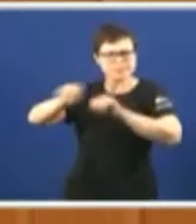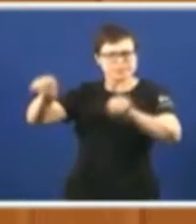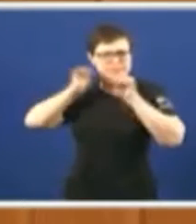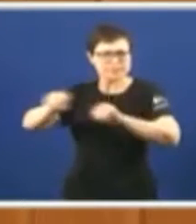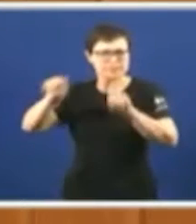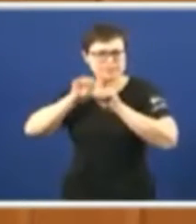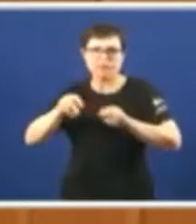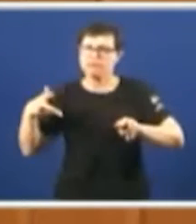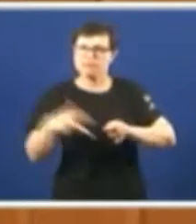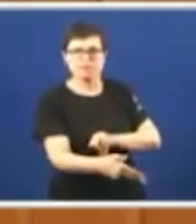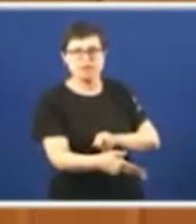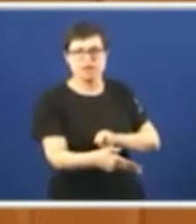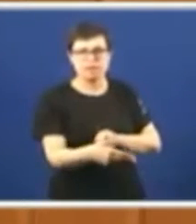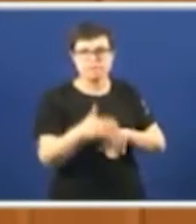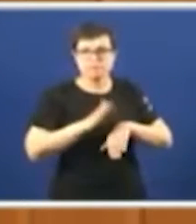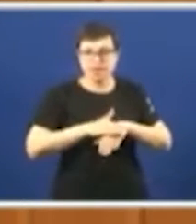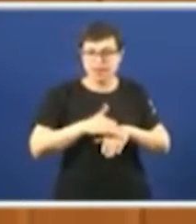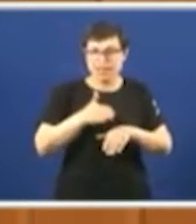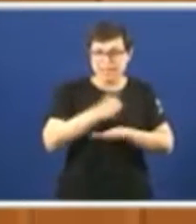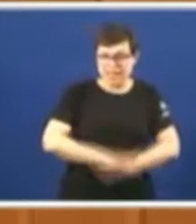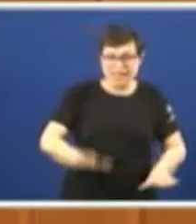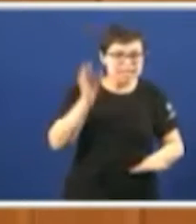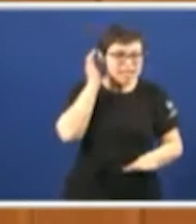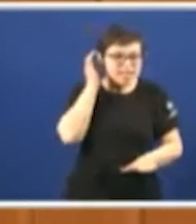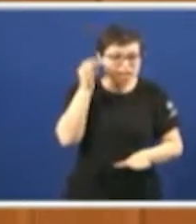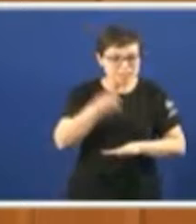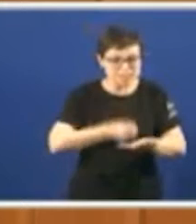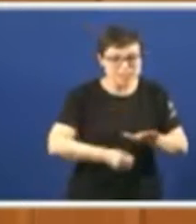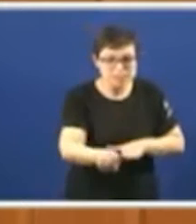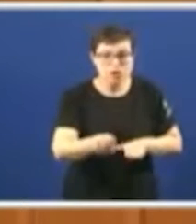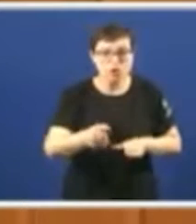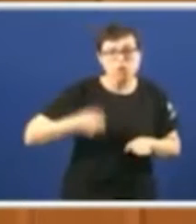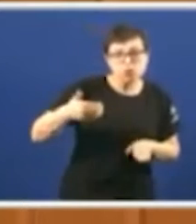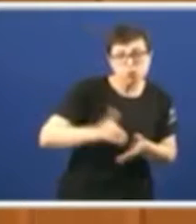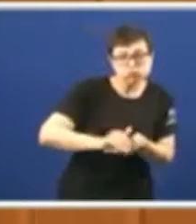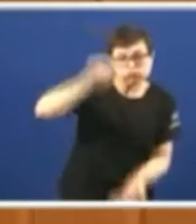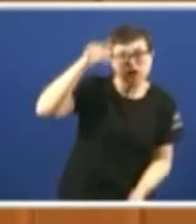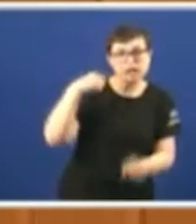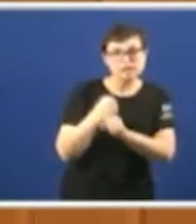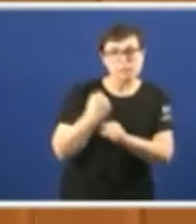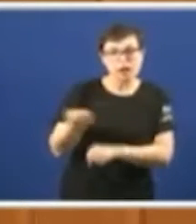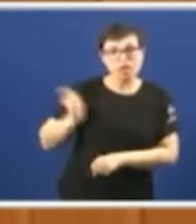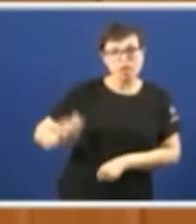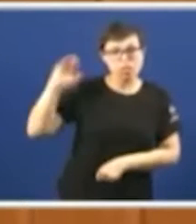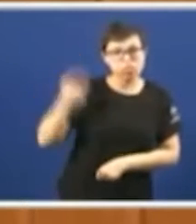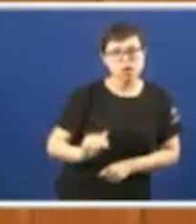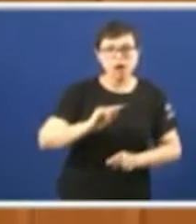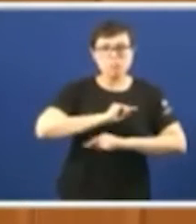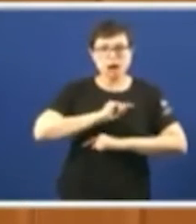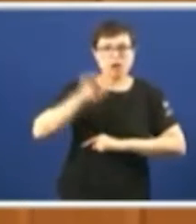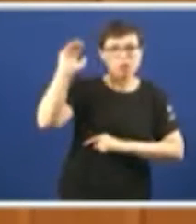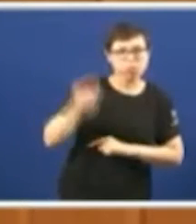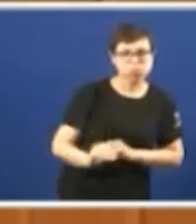que sexan as primeiras persoas que lles digan ás nosas fillas que a causa de que vayan ter peores salarios, máis precariedade laboral, máis paro, menos postos